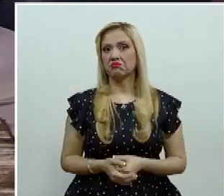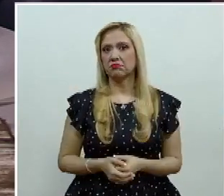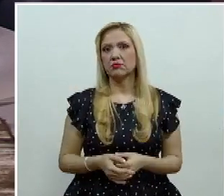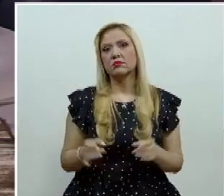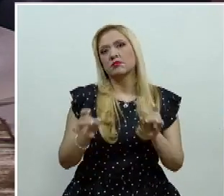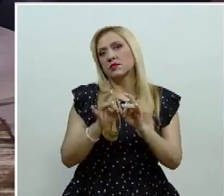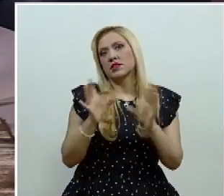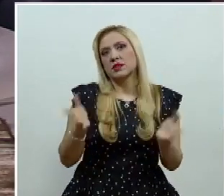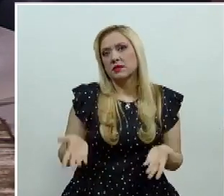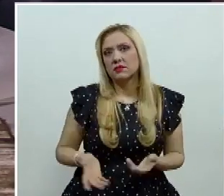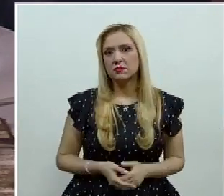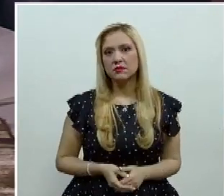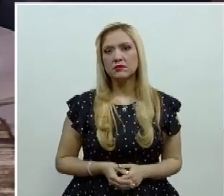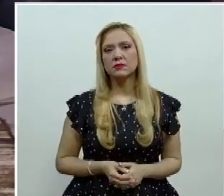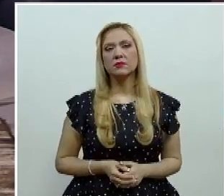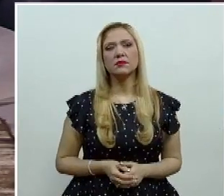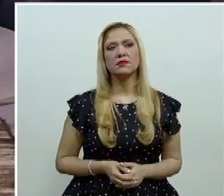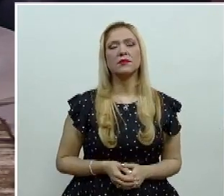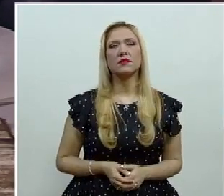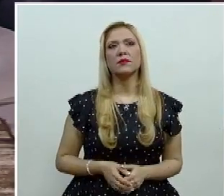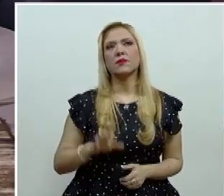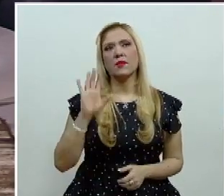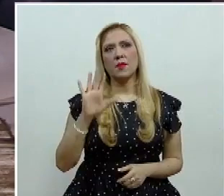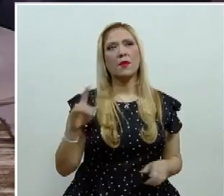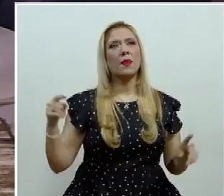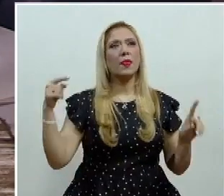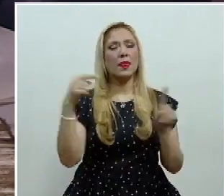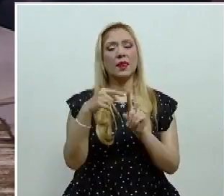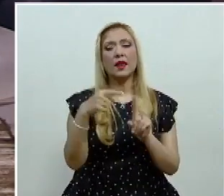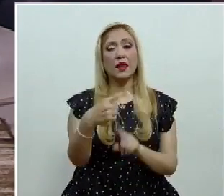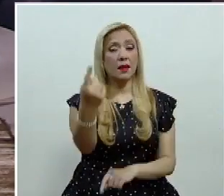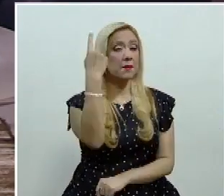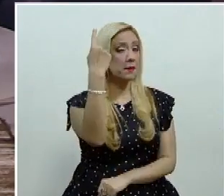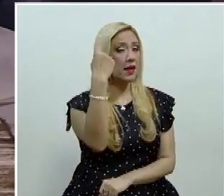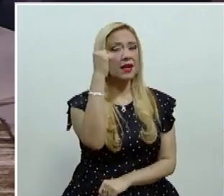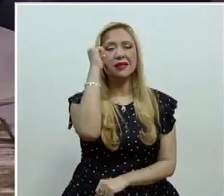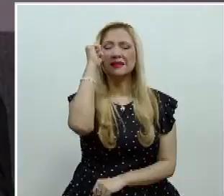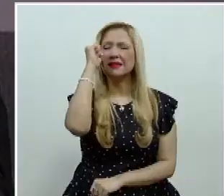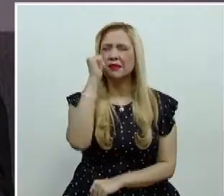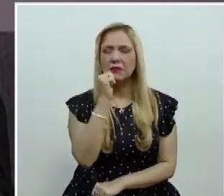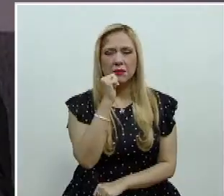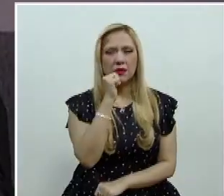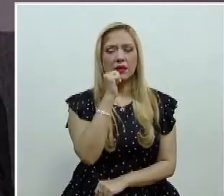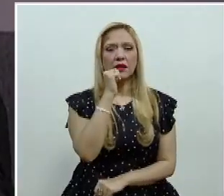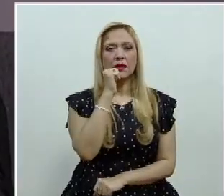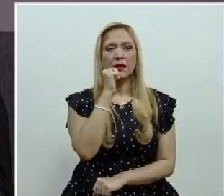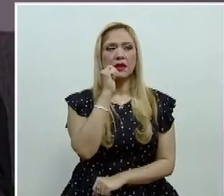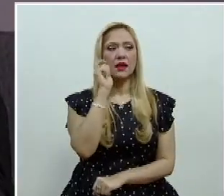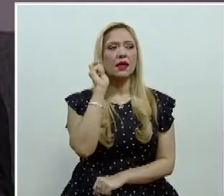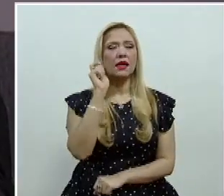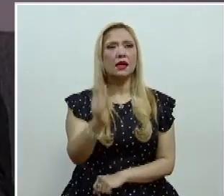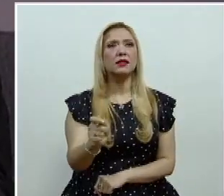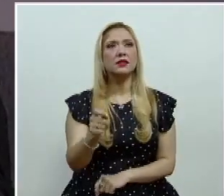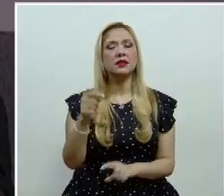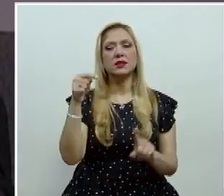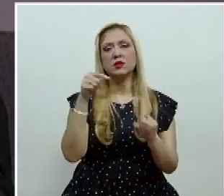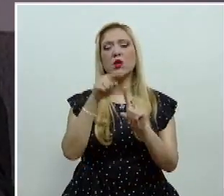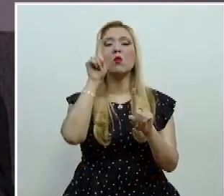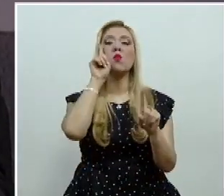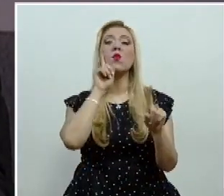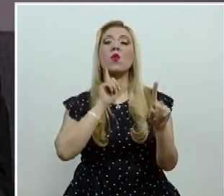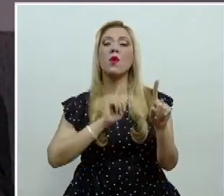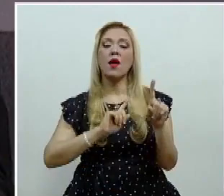un caso así? Pues en principio, siempre tener presente la perspectiva de